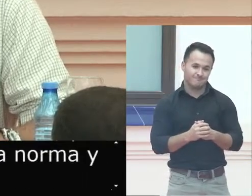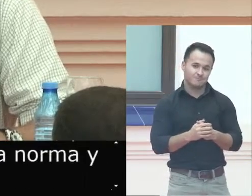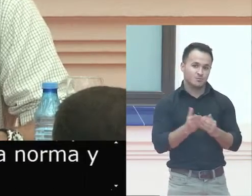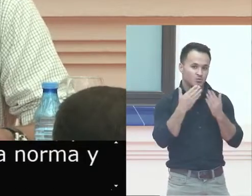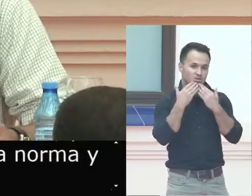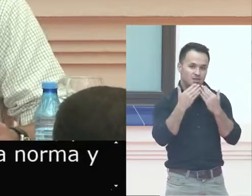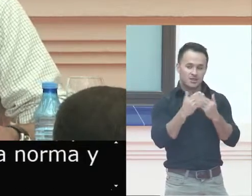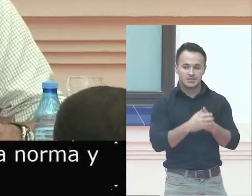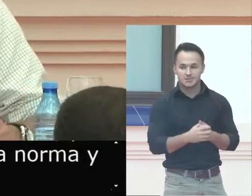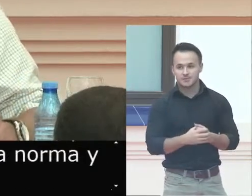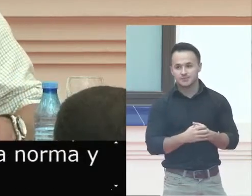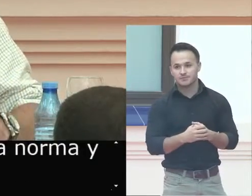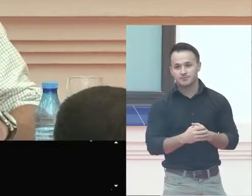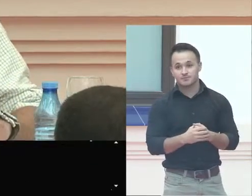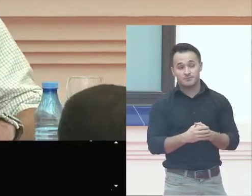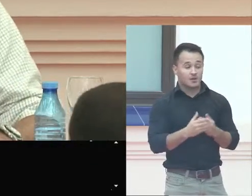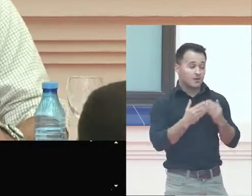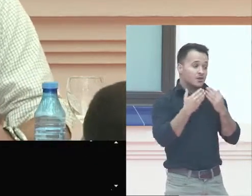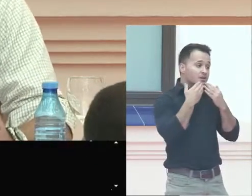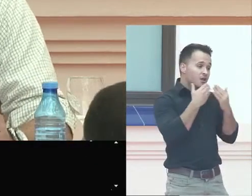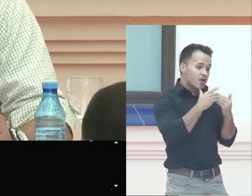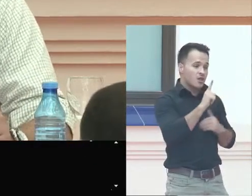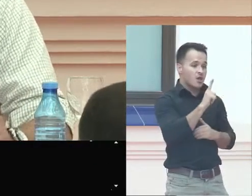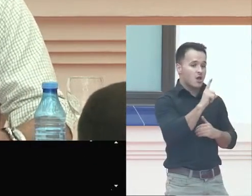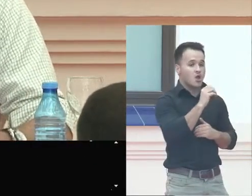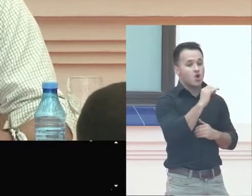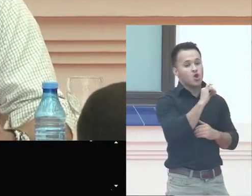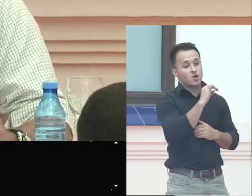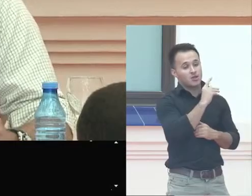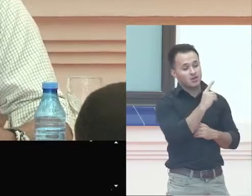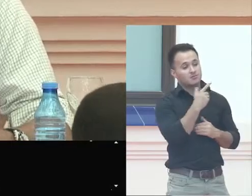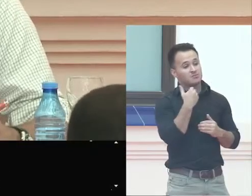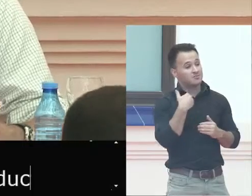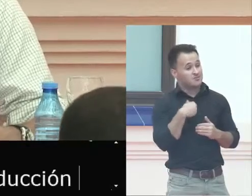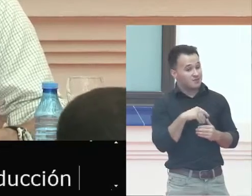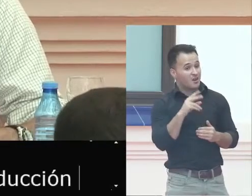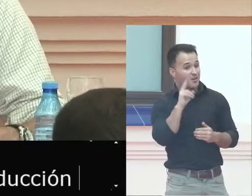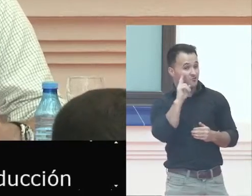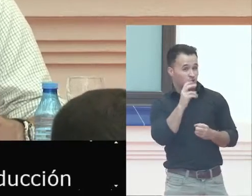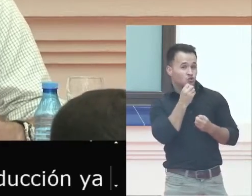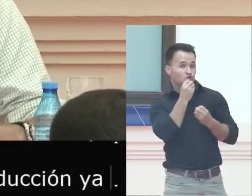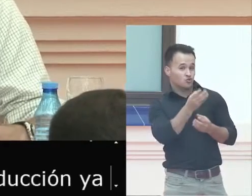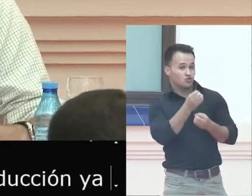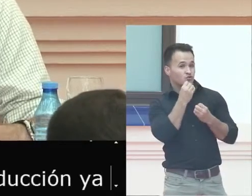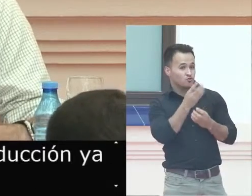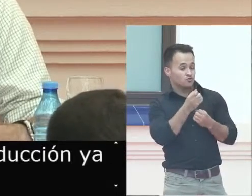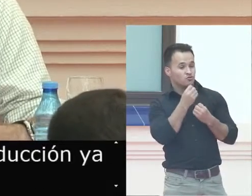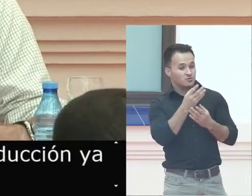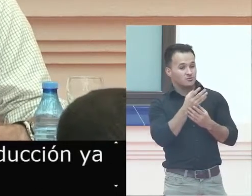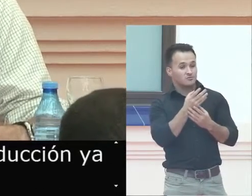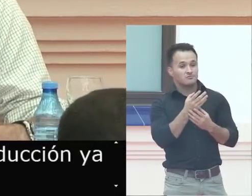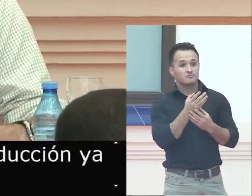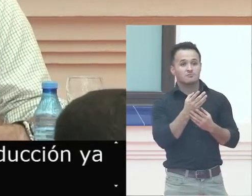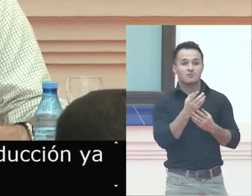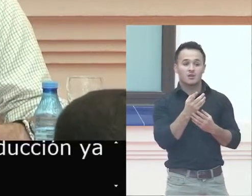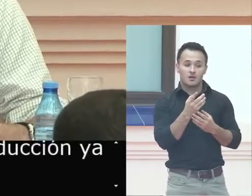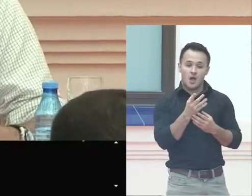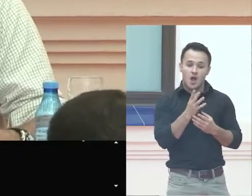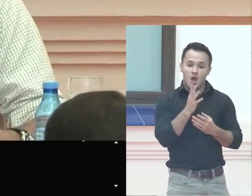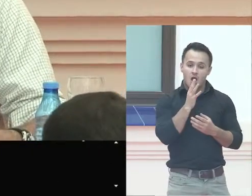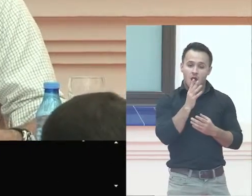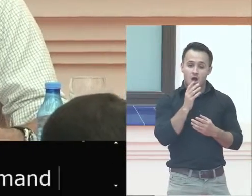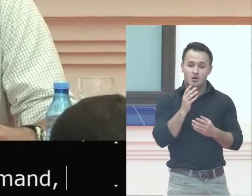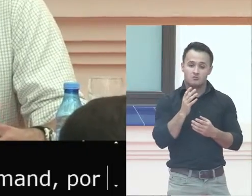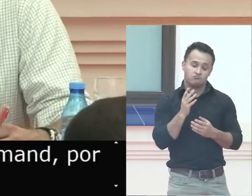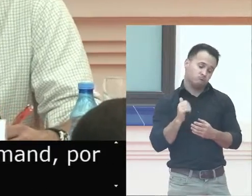Muchas gracias. Muchas gracias, Loic. Por lo que hemos visto hasta ahora, existe no solamente una oportunidad, sino